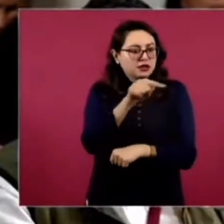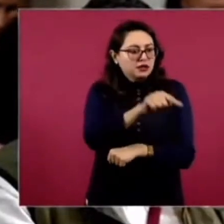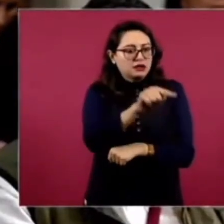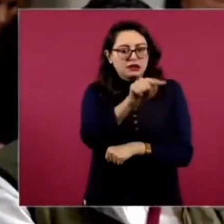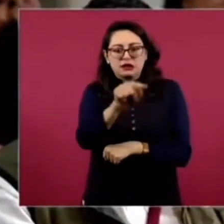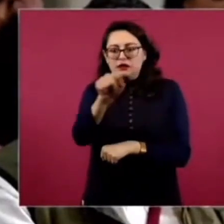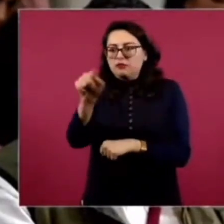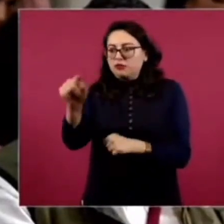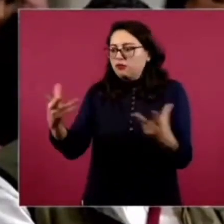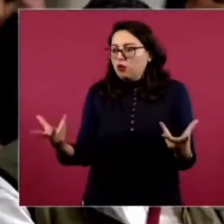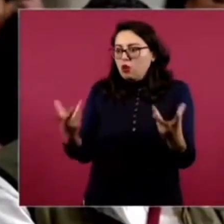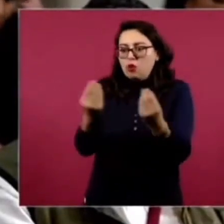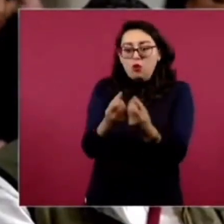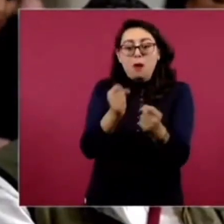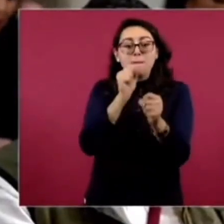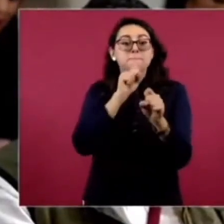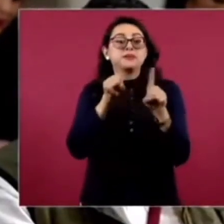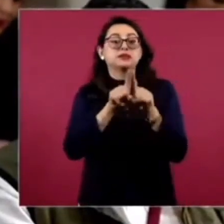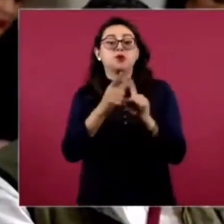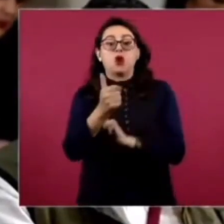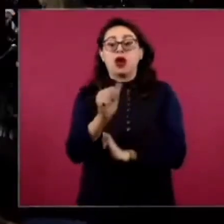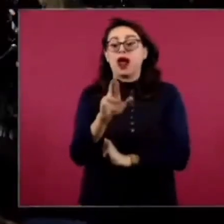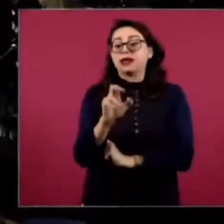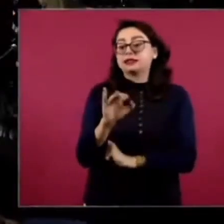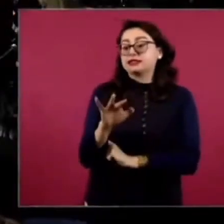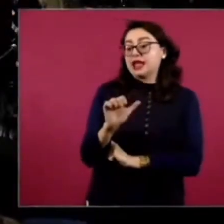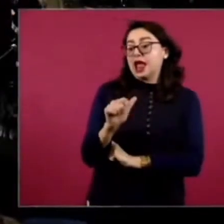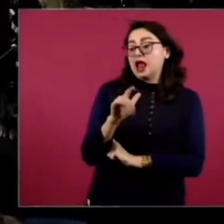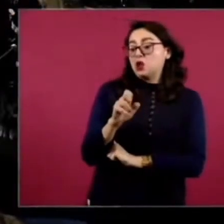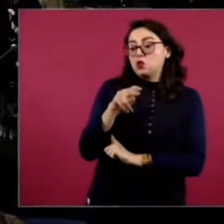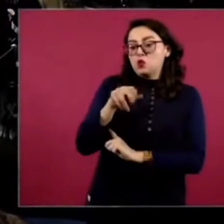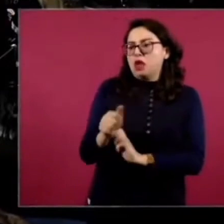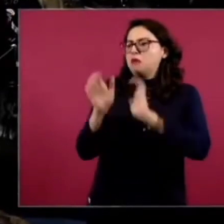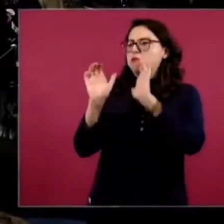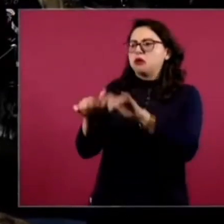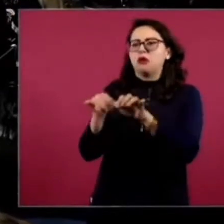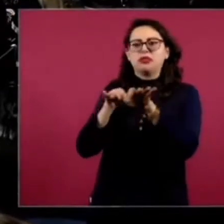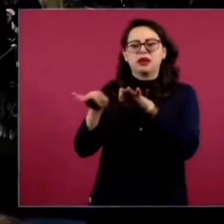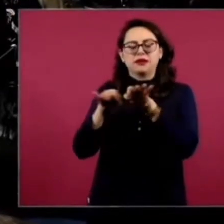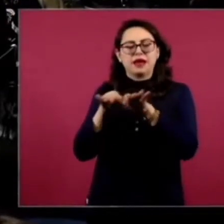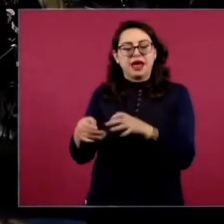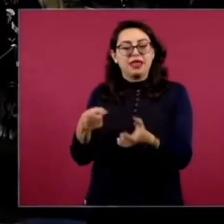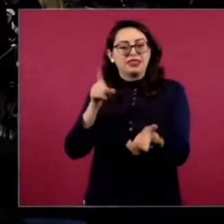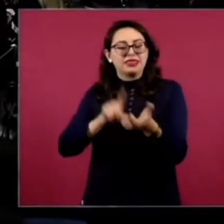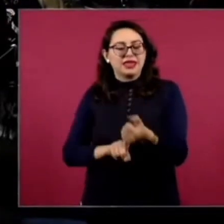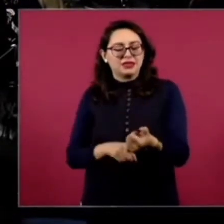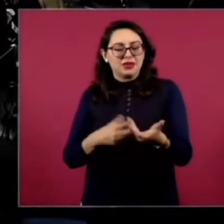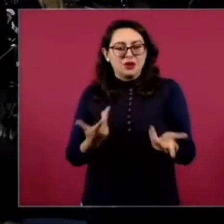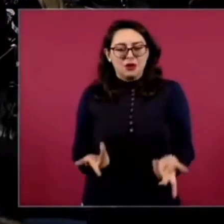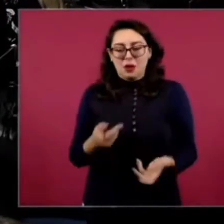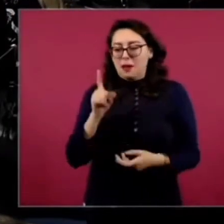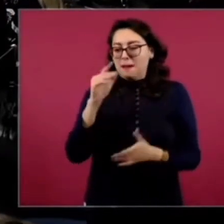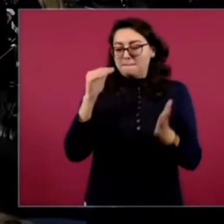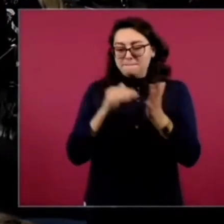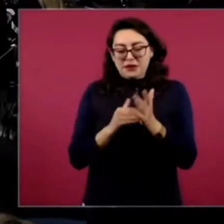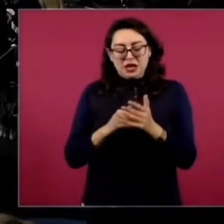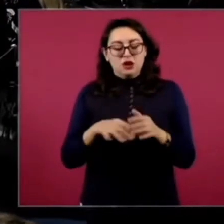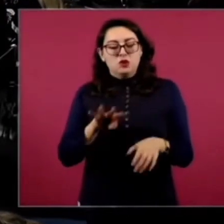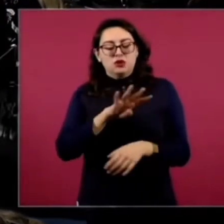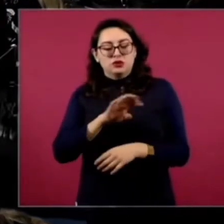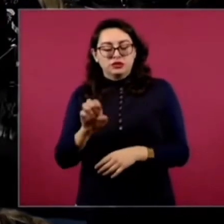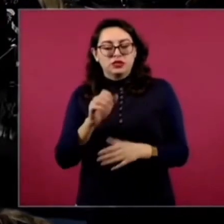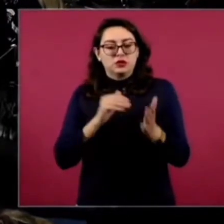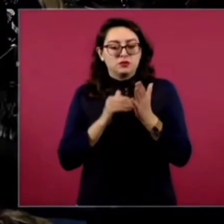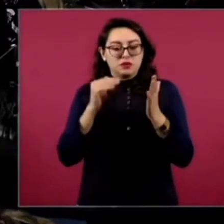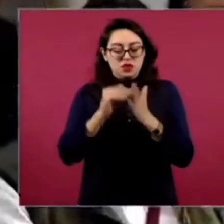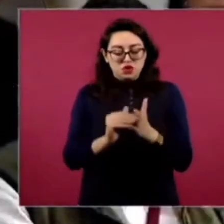gente vinculada a García Luna incluso se le está dando empleo. El caso involucra 1,431 millones de pesos en débitos